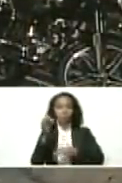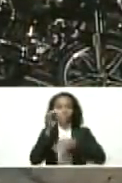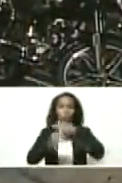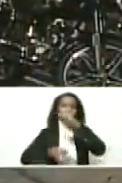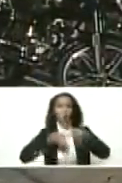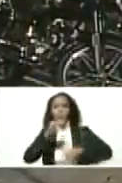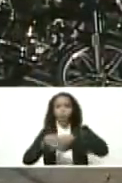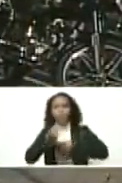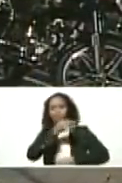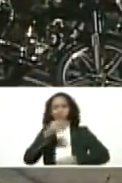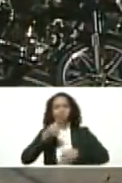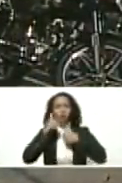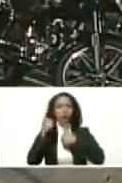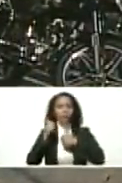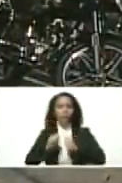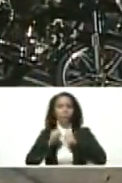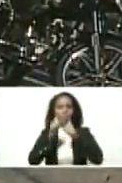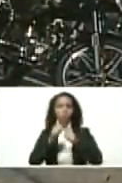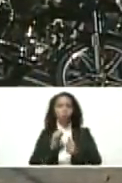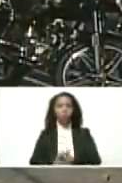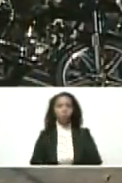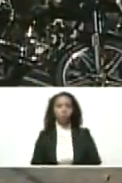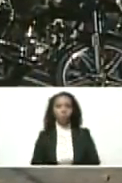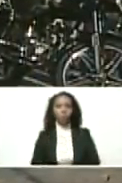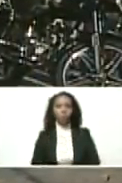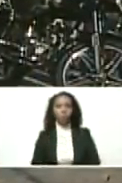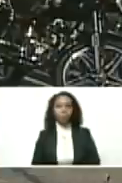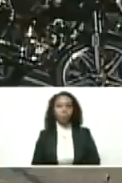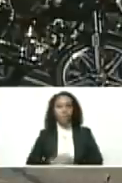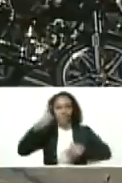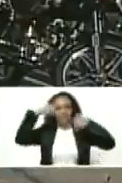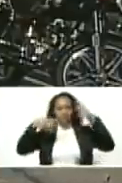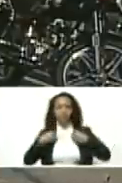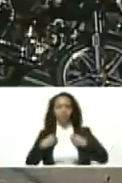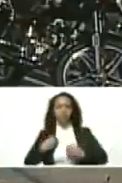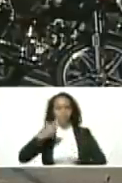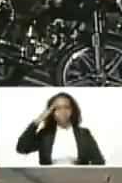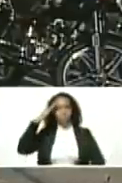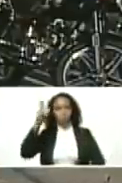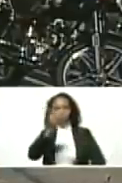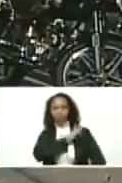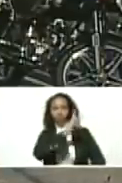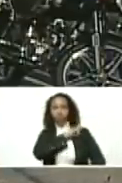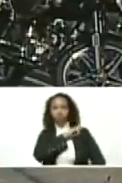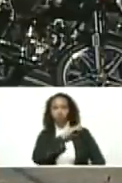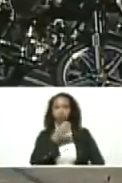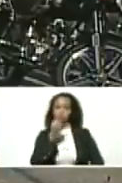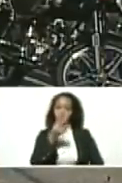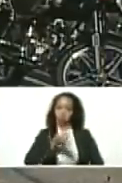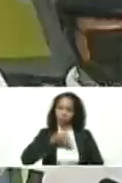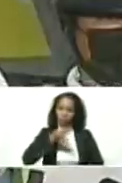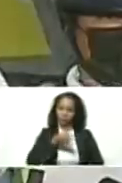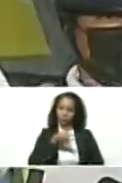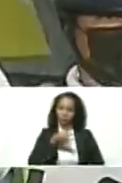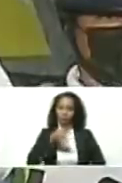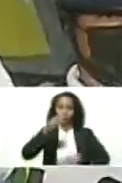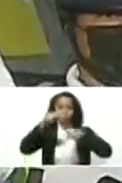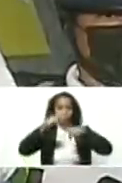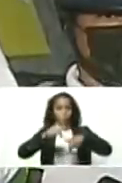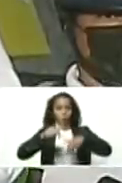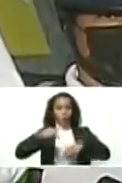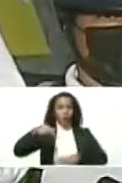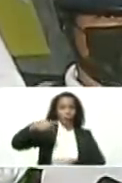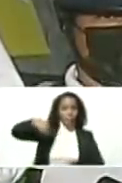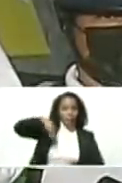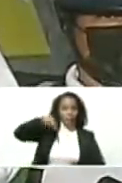esta extraordinaria iniciativa. Chávez vive, mi comandante en jefe. Muy buenas tardes. Desde hoy, desde Plaza